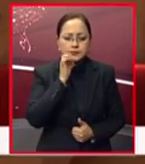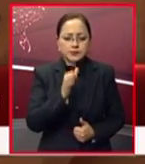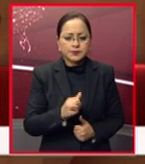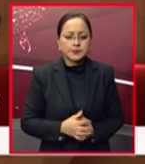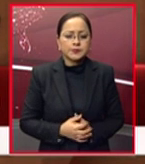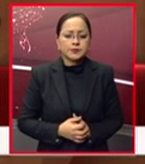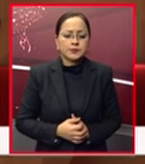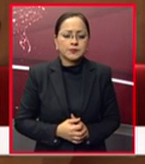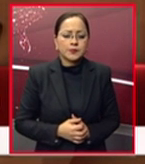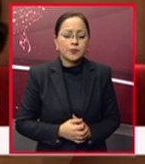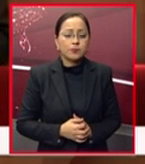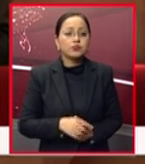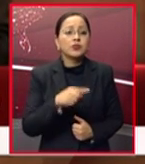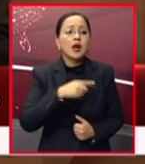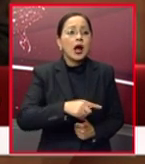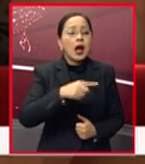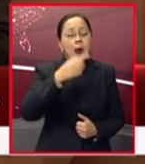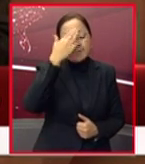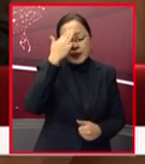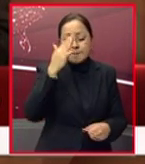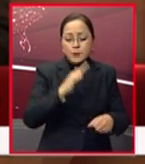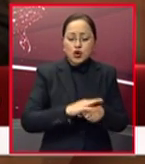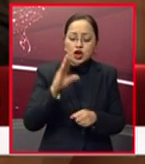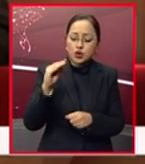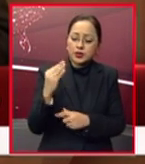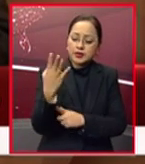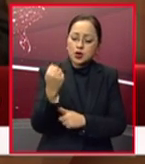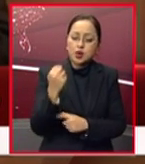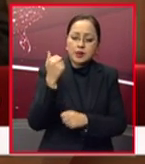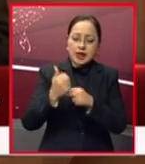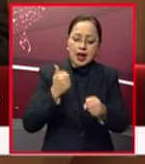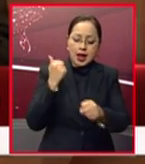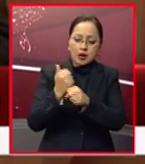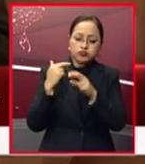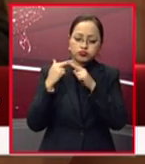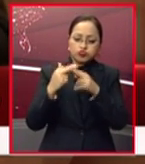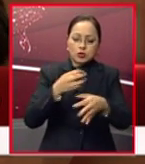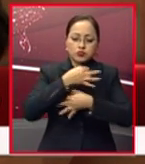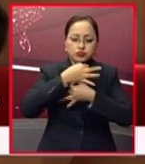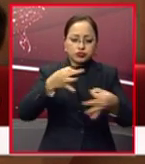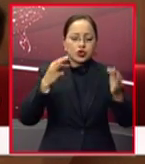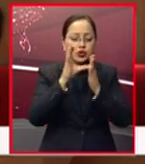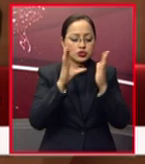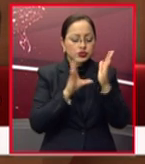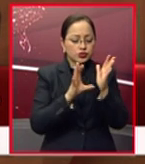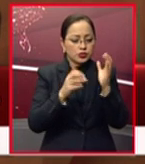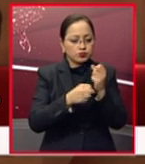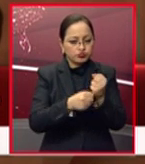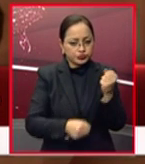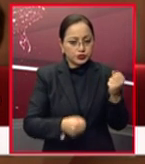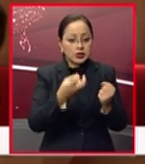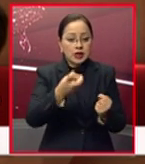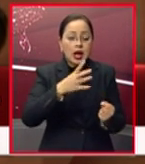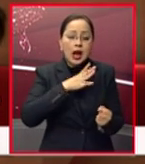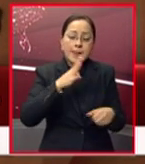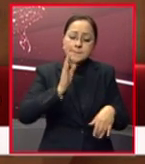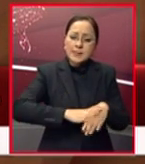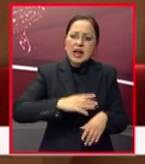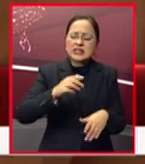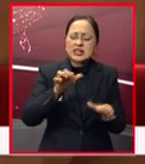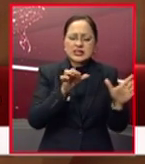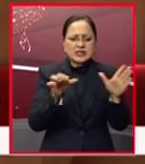Y frente a la conmemoración del aniversario 99 de la promulgación de nuestra Constitución, se han tenido más de